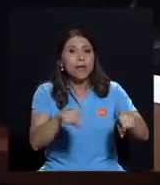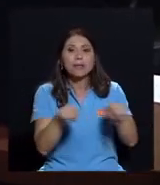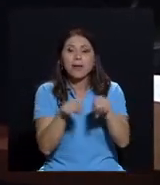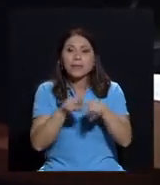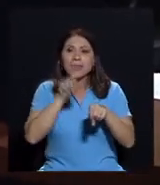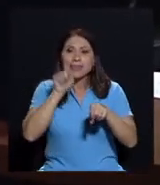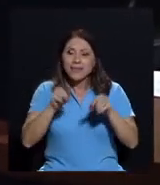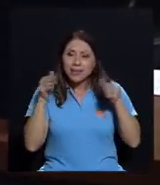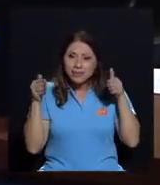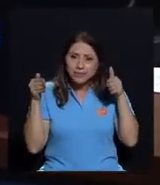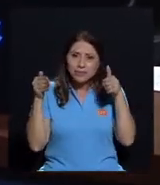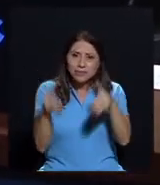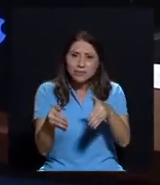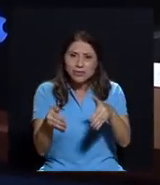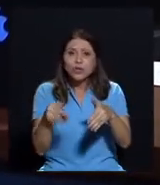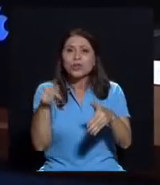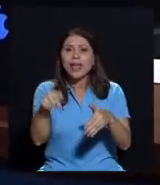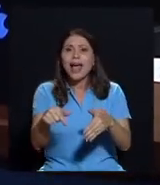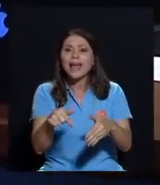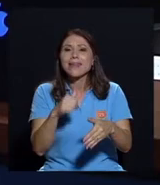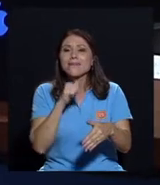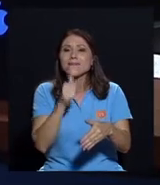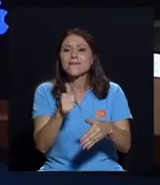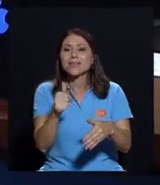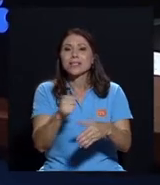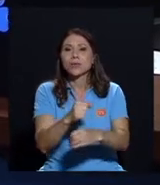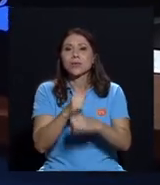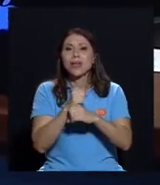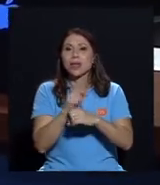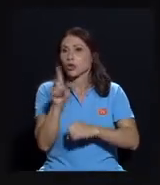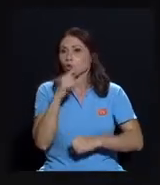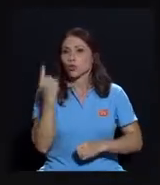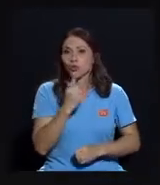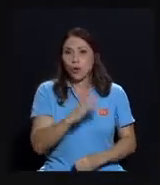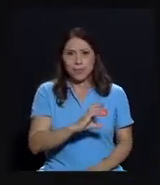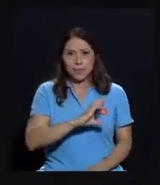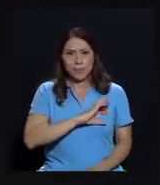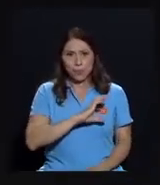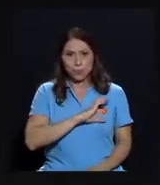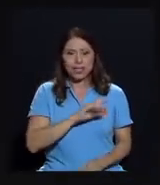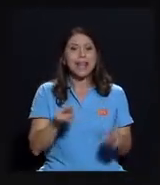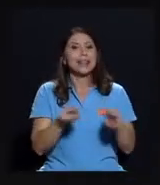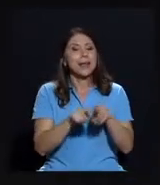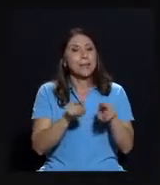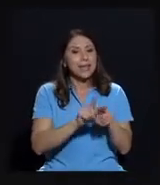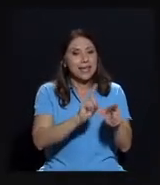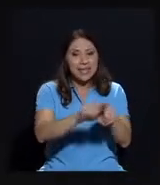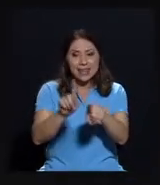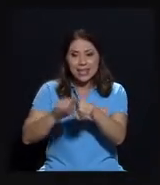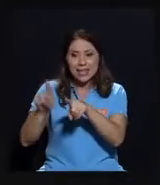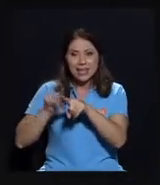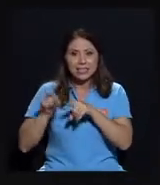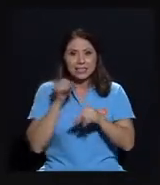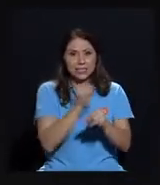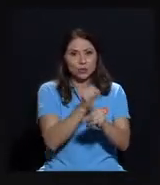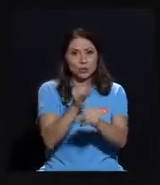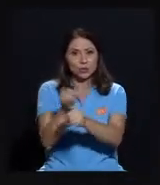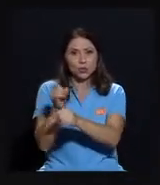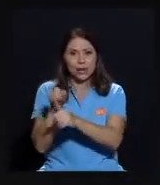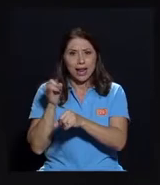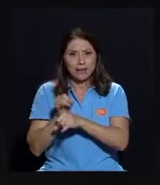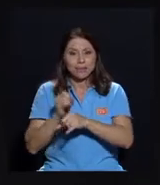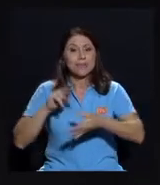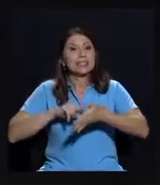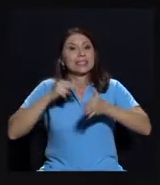inseguridad y tiene que ser un enfoque no solo policial sino interinstitucional es decir que lleve